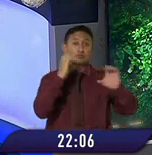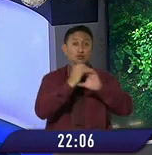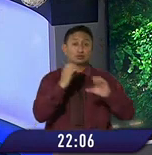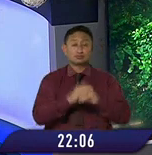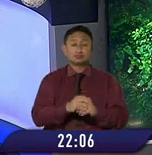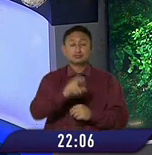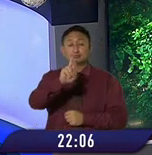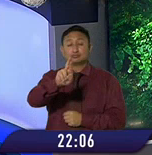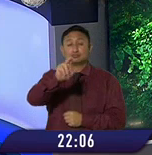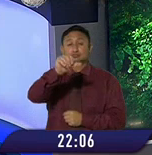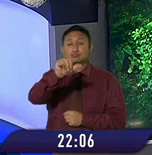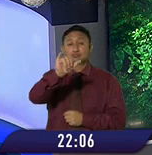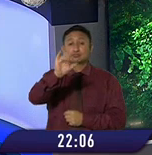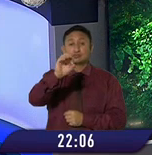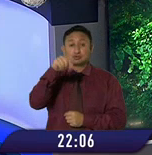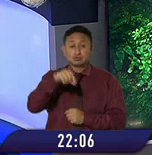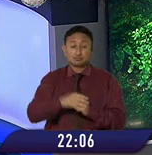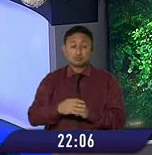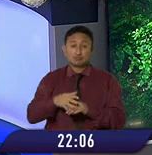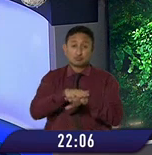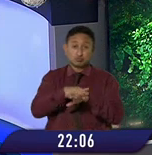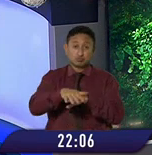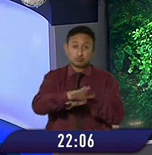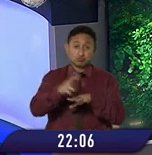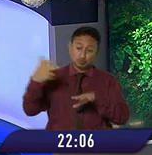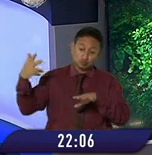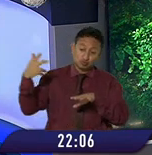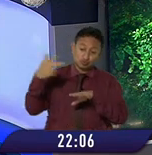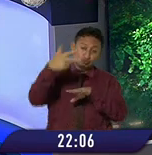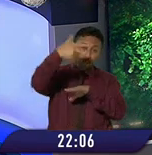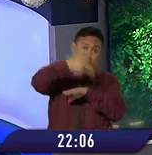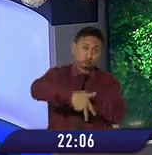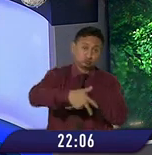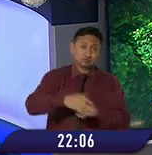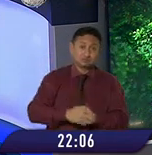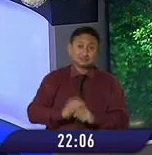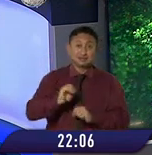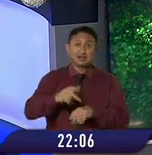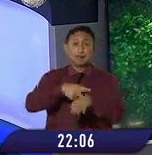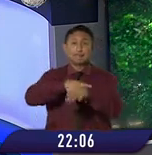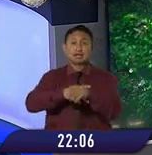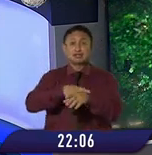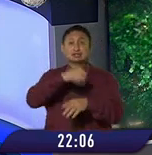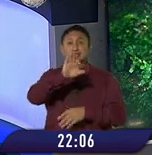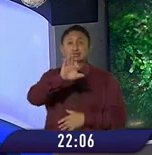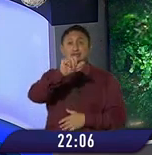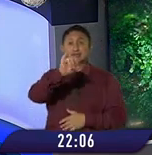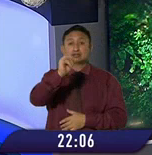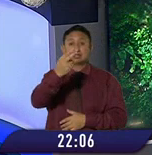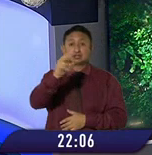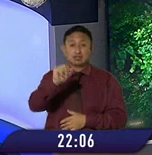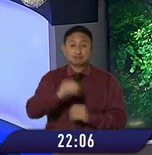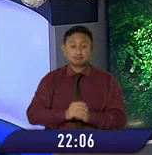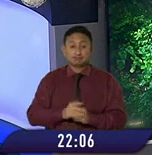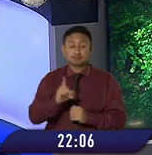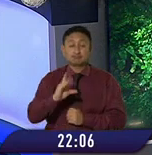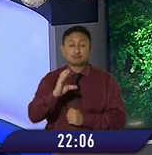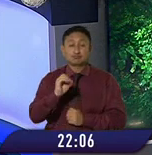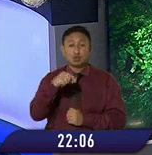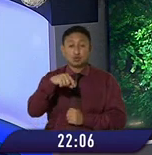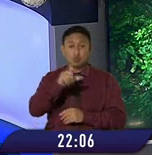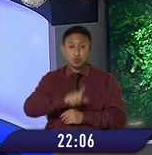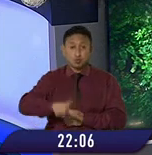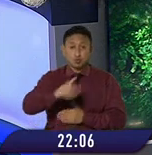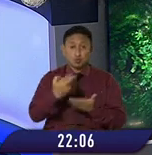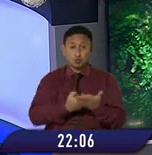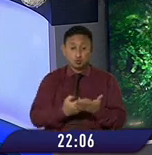de Luna se precipitó hacia el río Colorado mientras cubría la ruta Macastaisha. El COE provincial se reunió este lunes